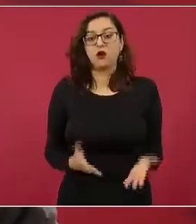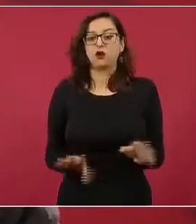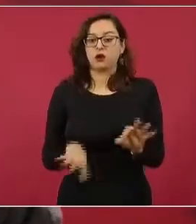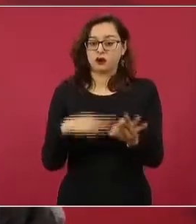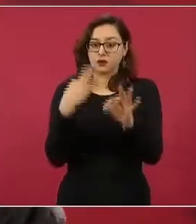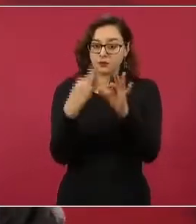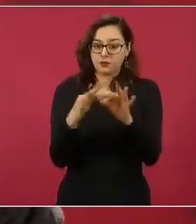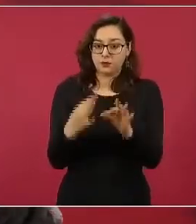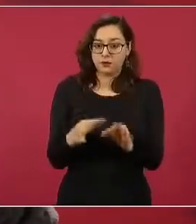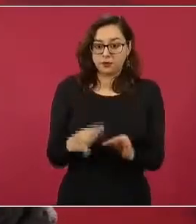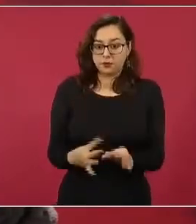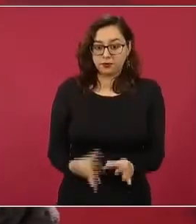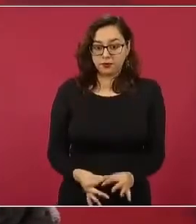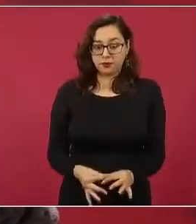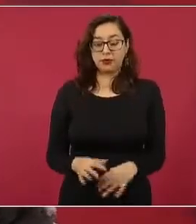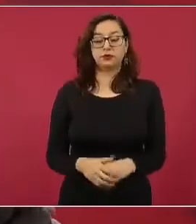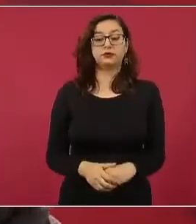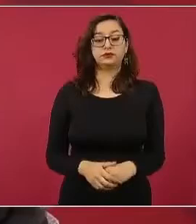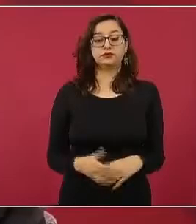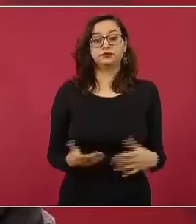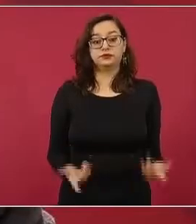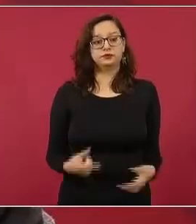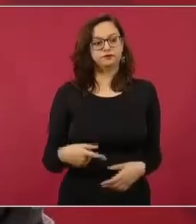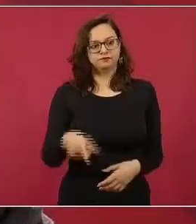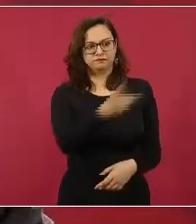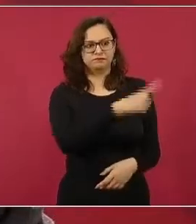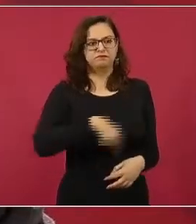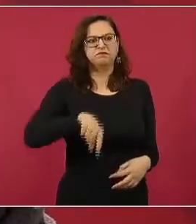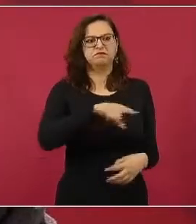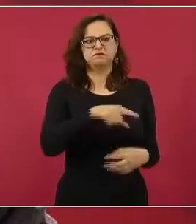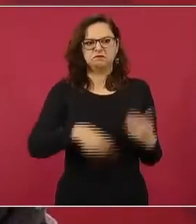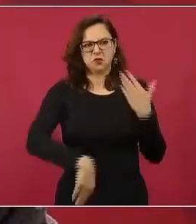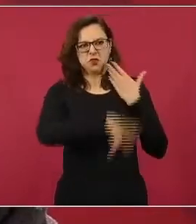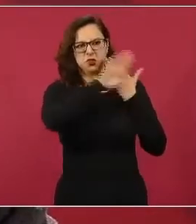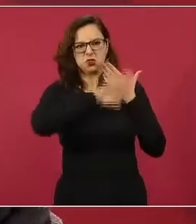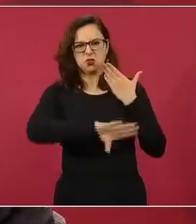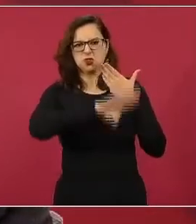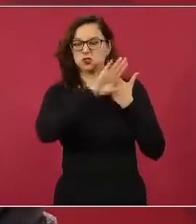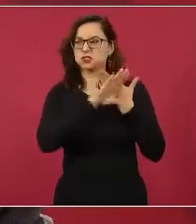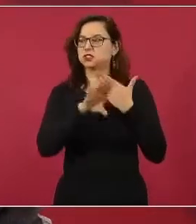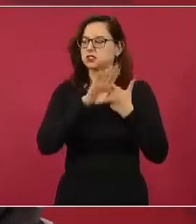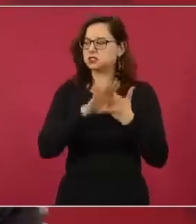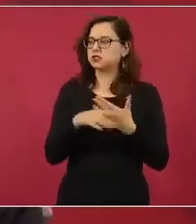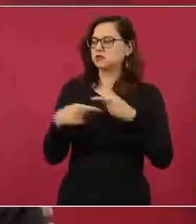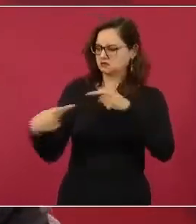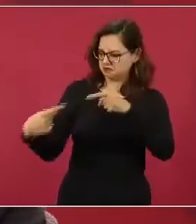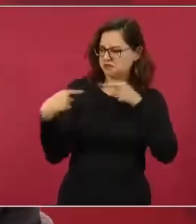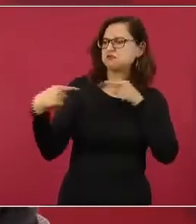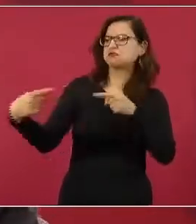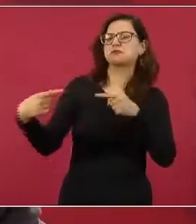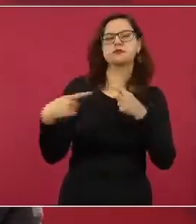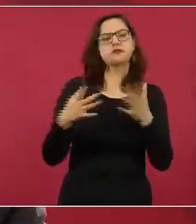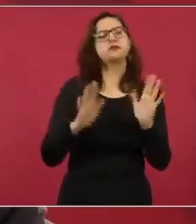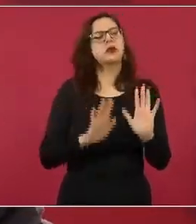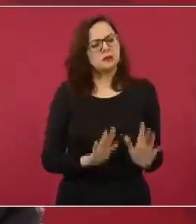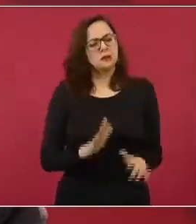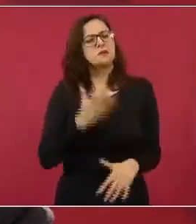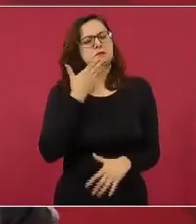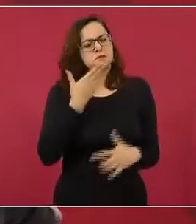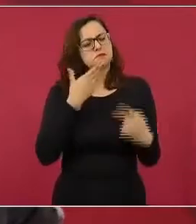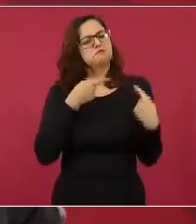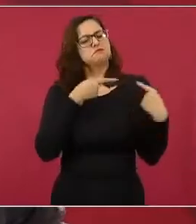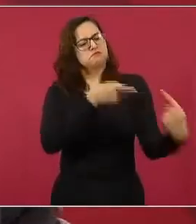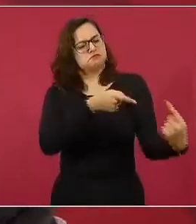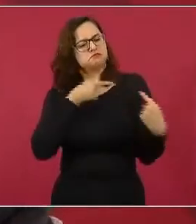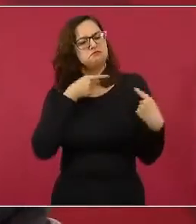a soportar o a ser cómplices de corrupción y de impunidad, aquí venimos